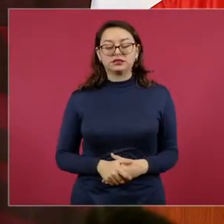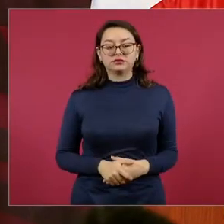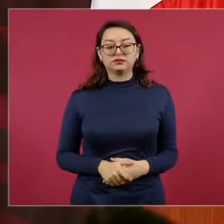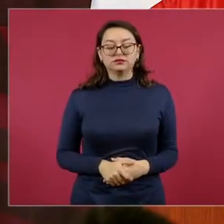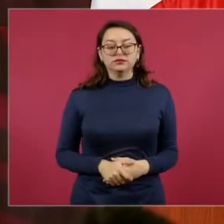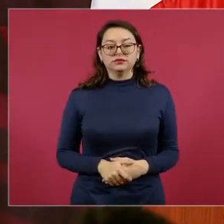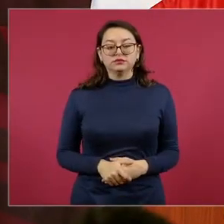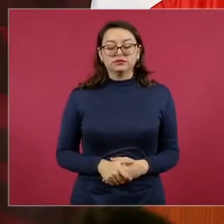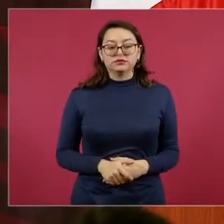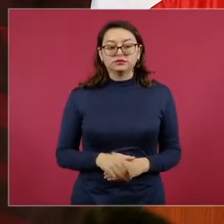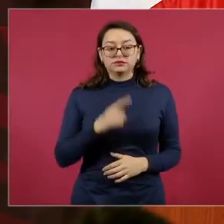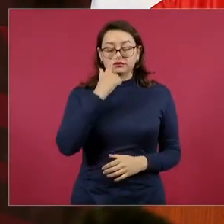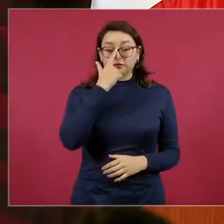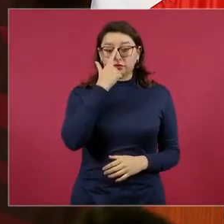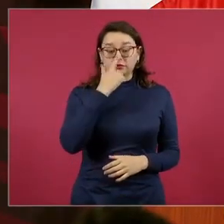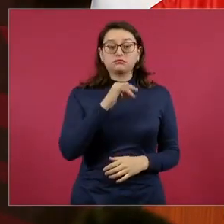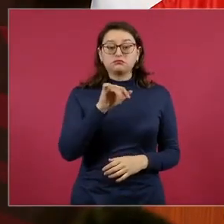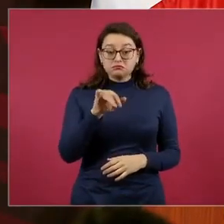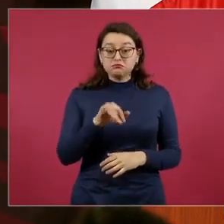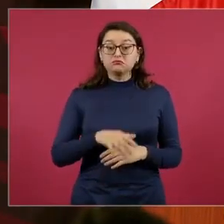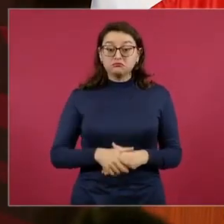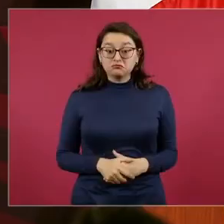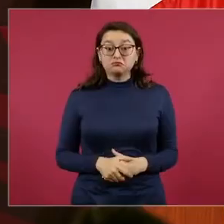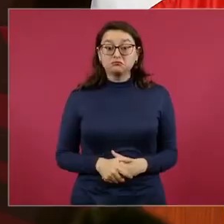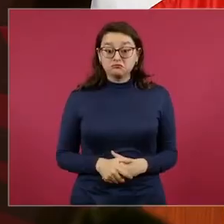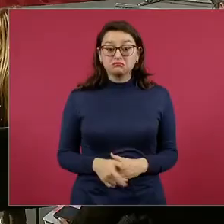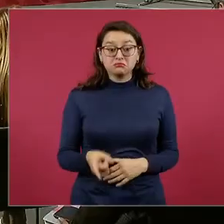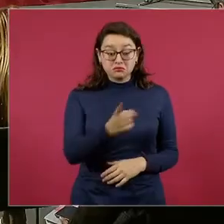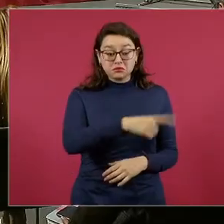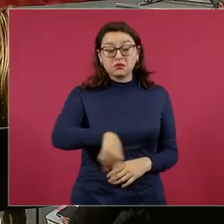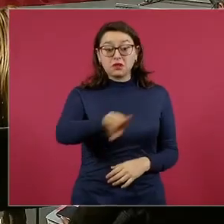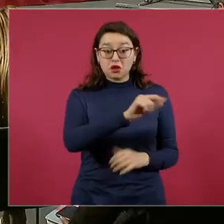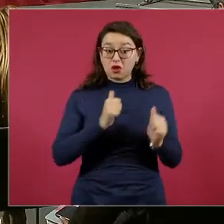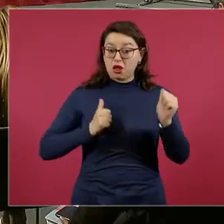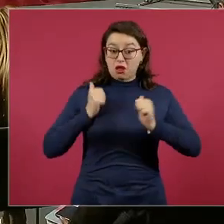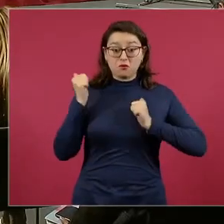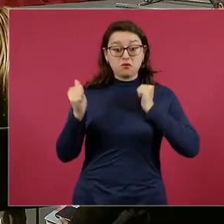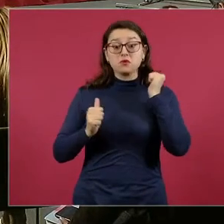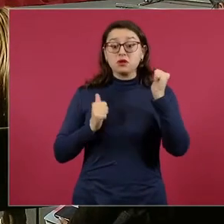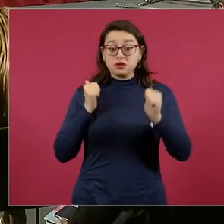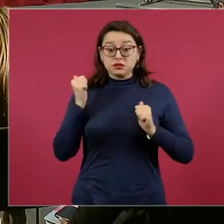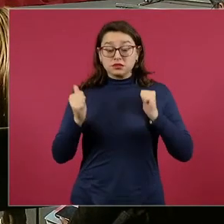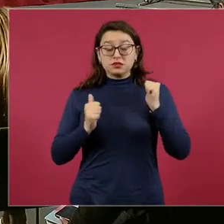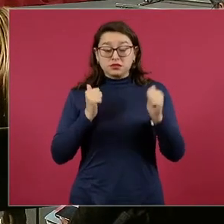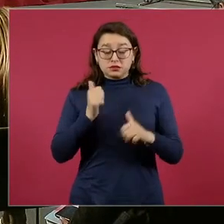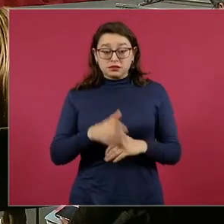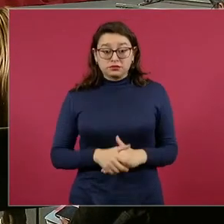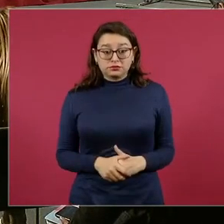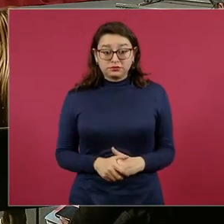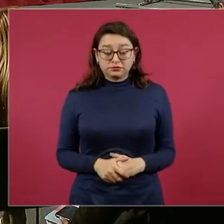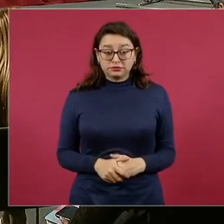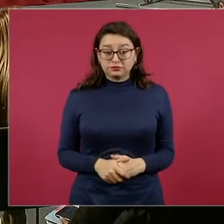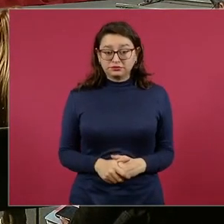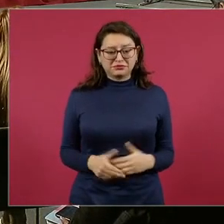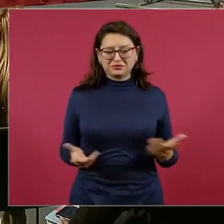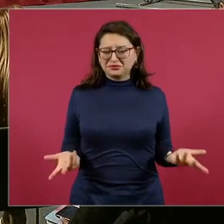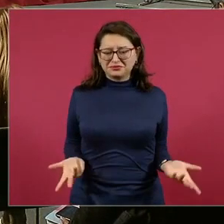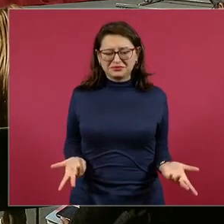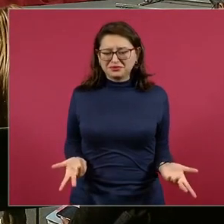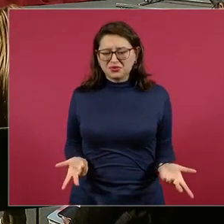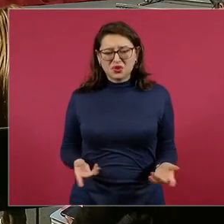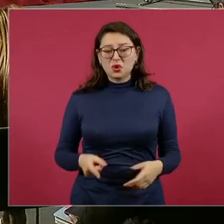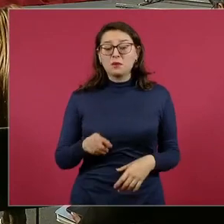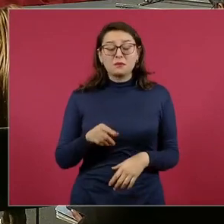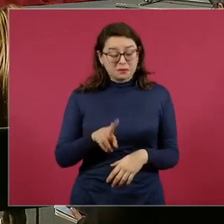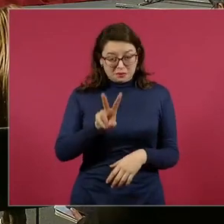el dolor de todas las personas. Sí, lucran. Justamente por ello yo les lucran. Pero es que no necesitas tú venir a